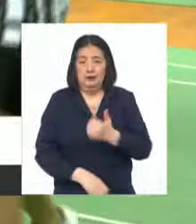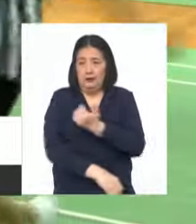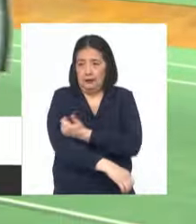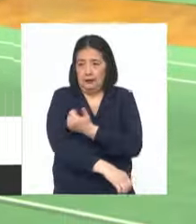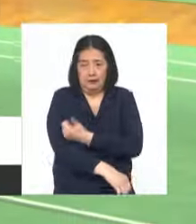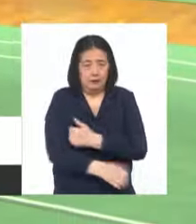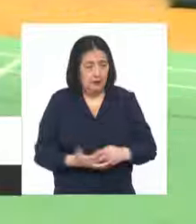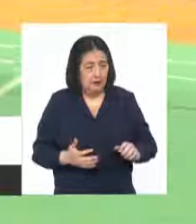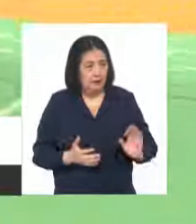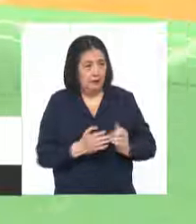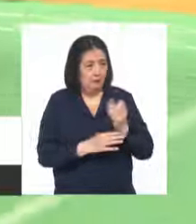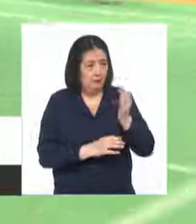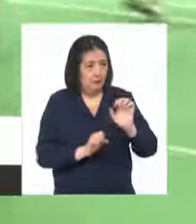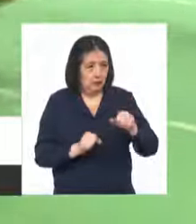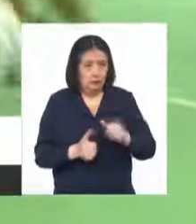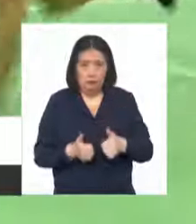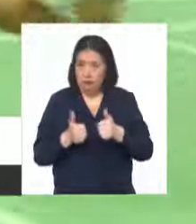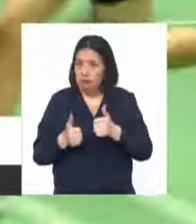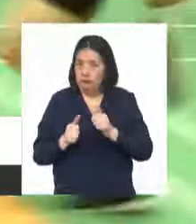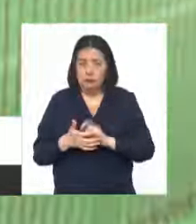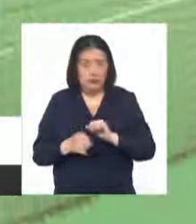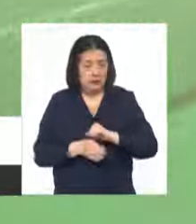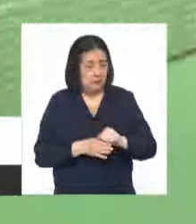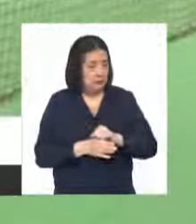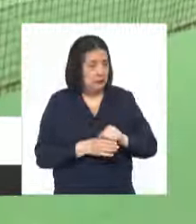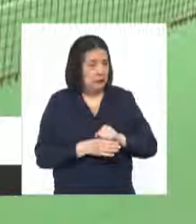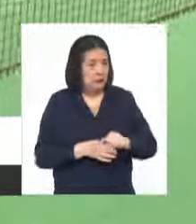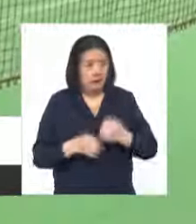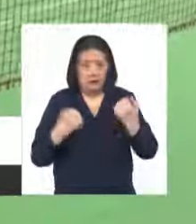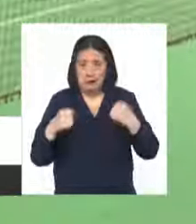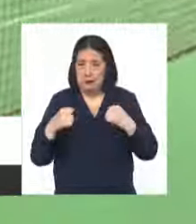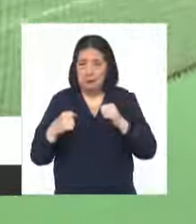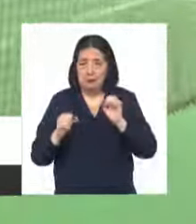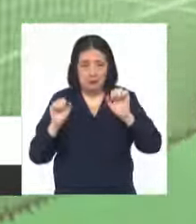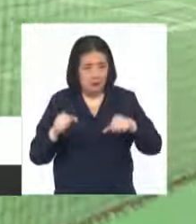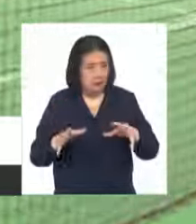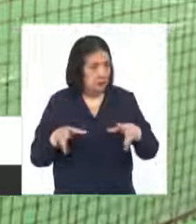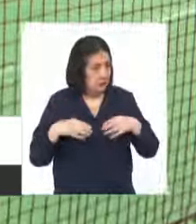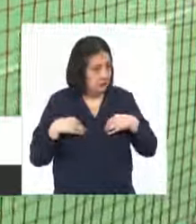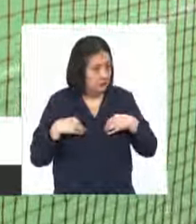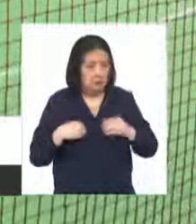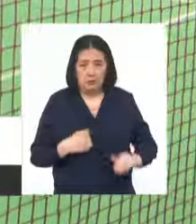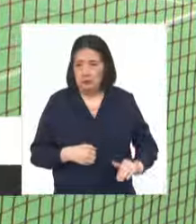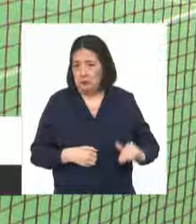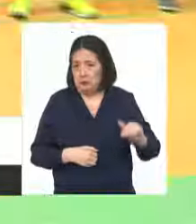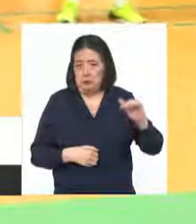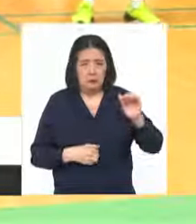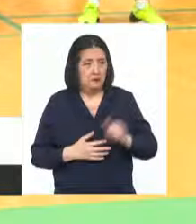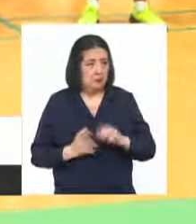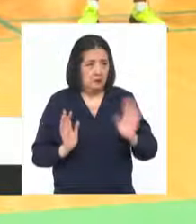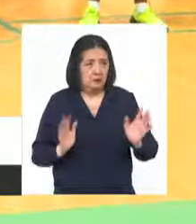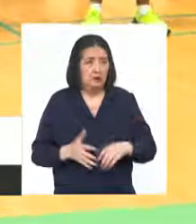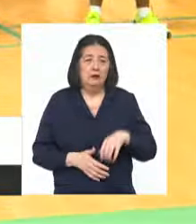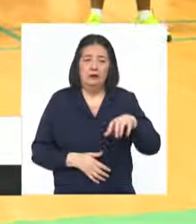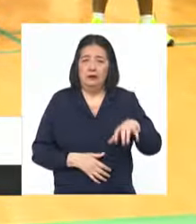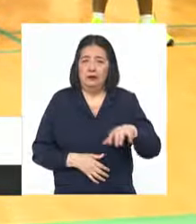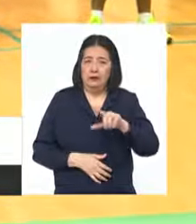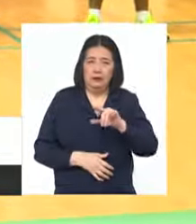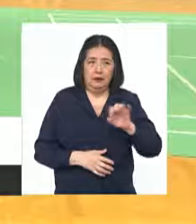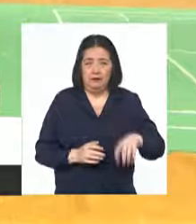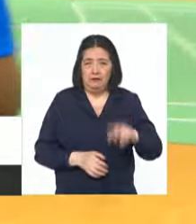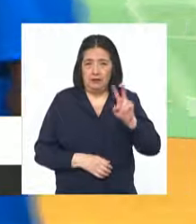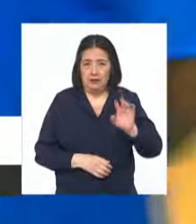de la federación son una gran opción para practicar este deporte y aceptan a chicos de todas las edades en las sedes delegado de